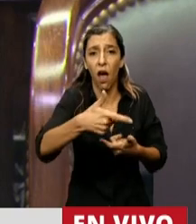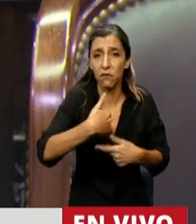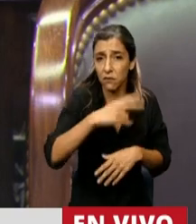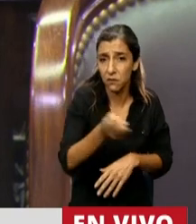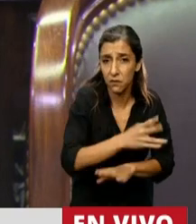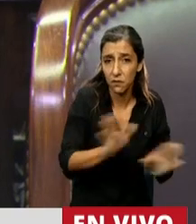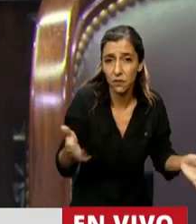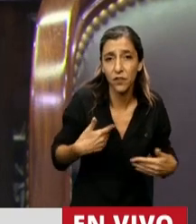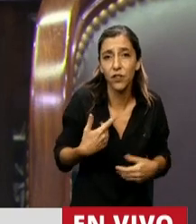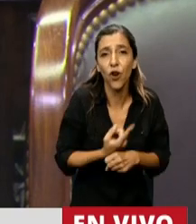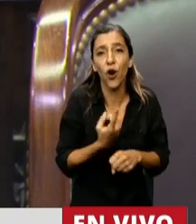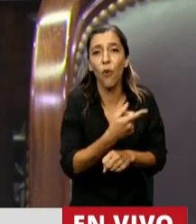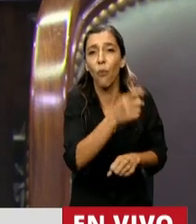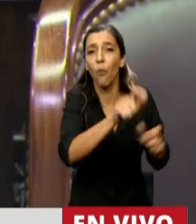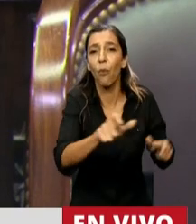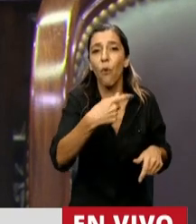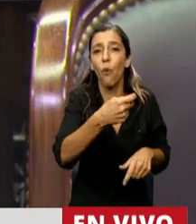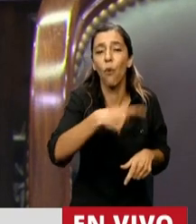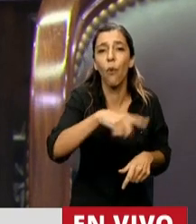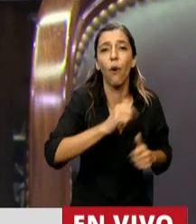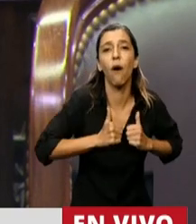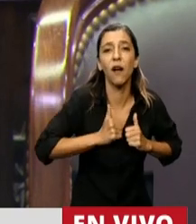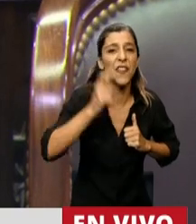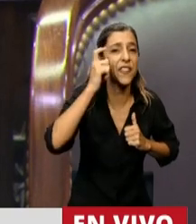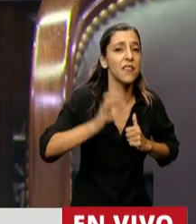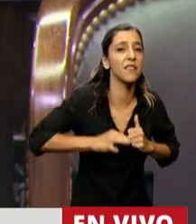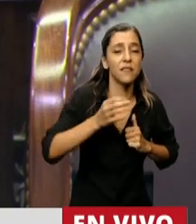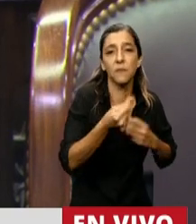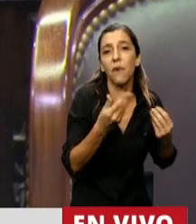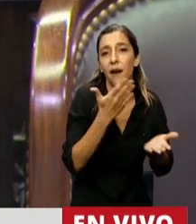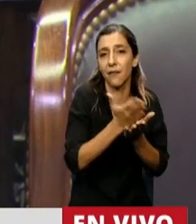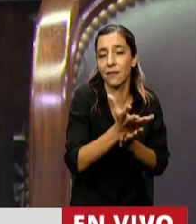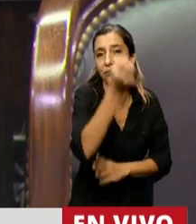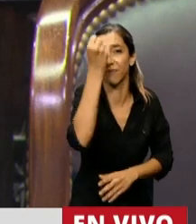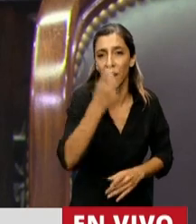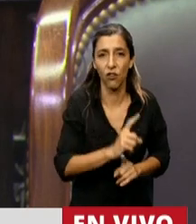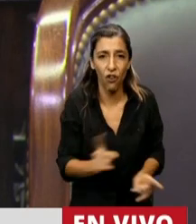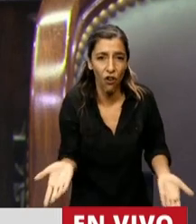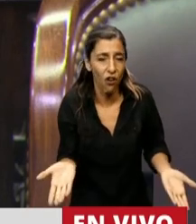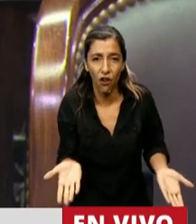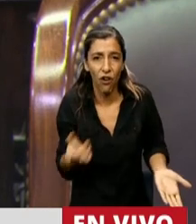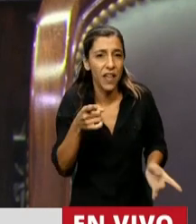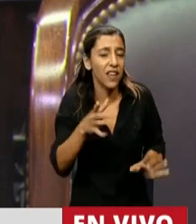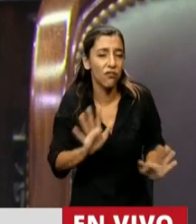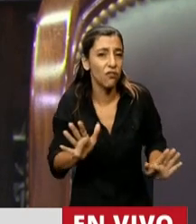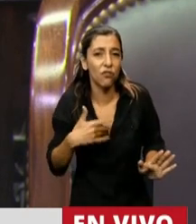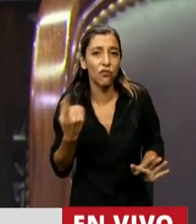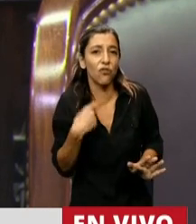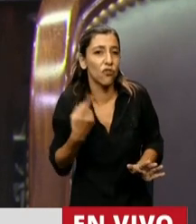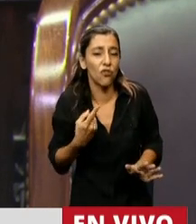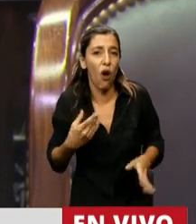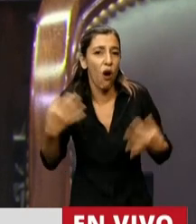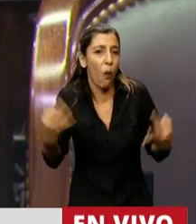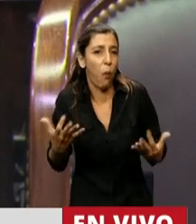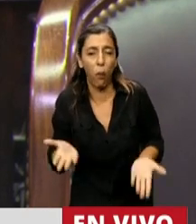10 años para ejercer sus derechos y cobrar lo que le corresponde. No es de buenas personas, señores diputadas y